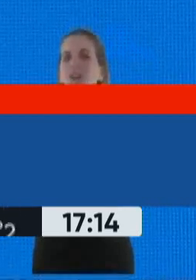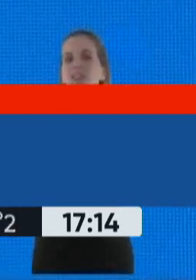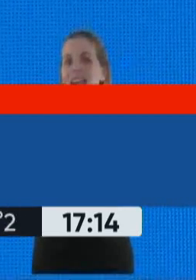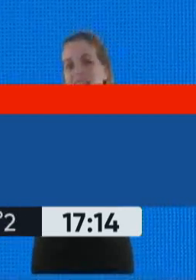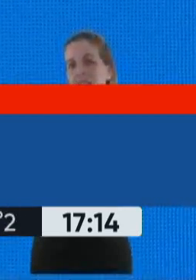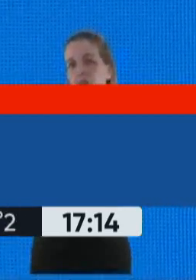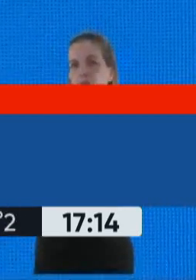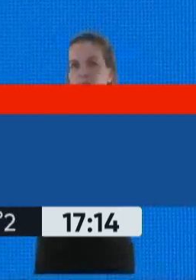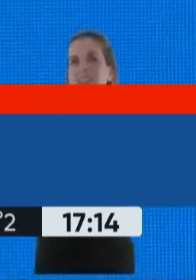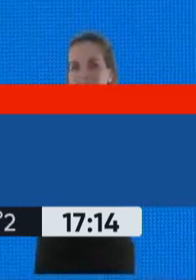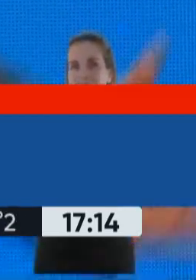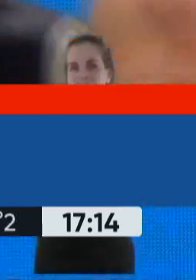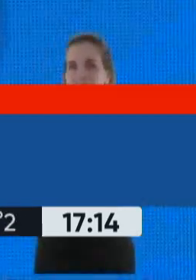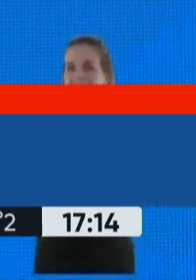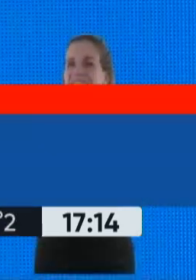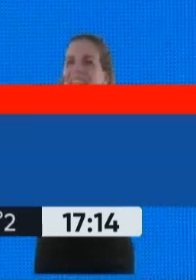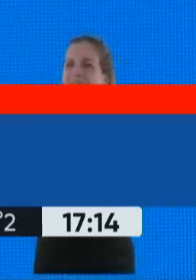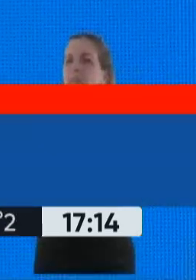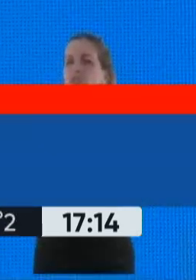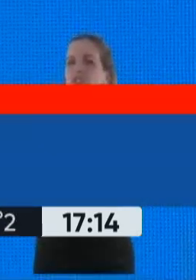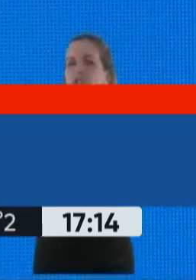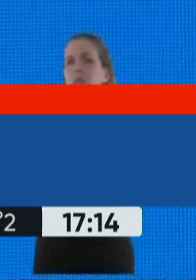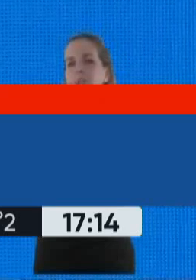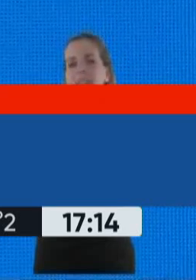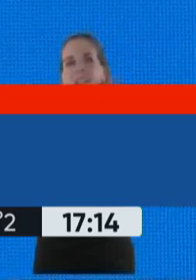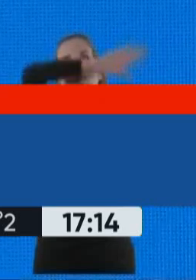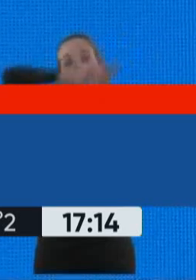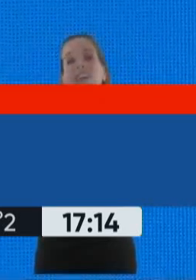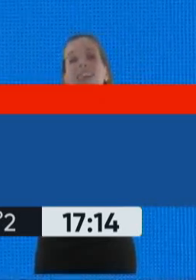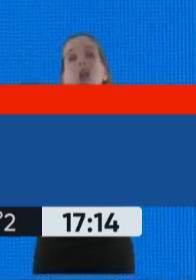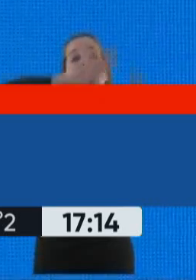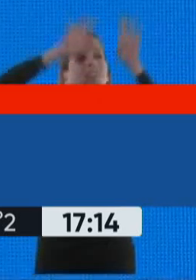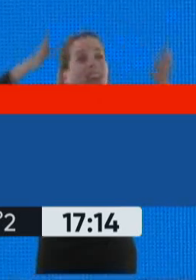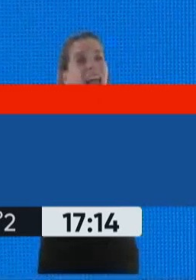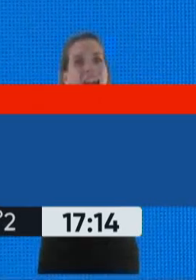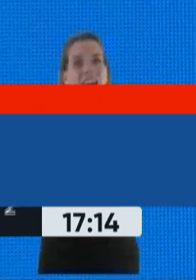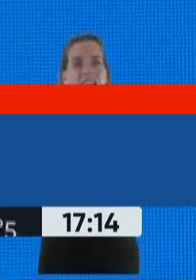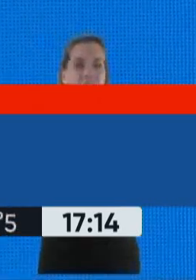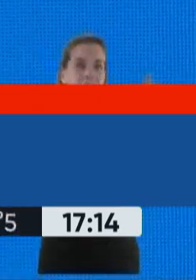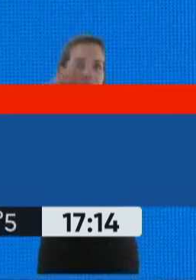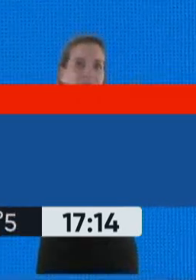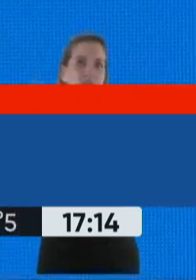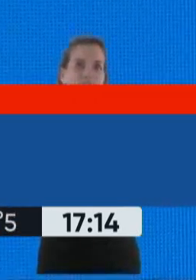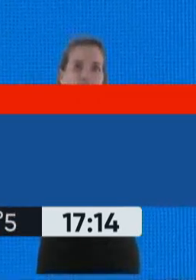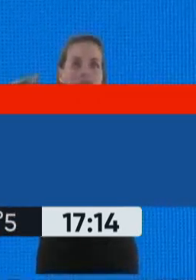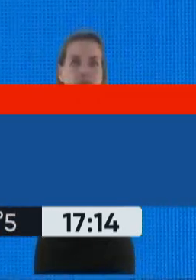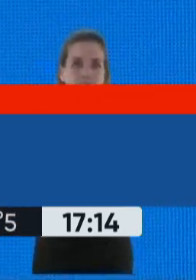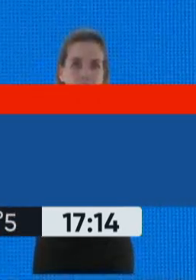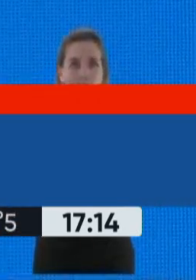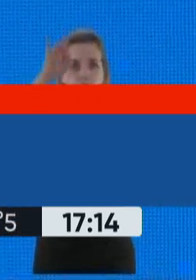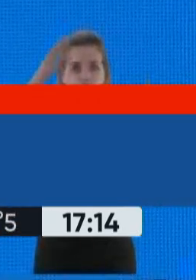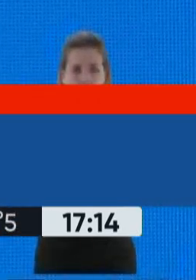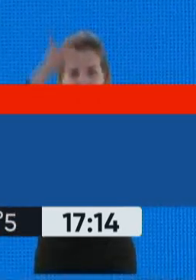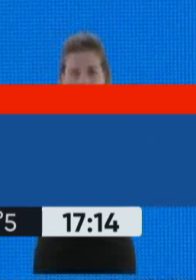falta. Y necesitamos que esto se llene rápidamente. Y que acá no esté yo. Haya músicos, haya